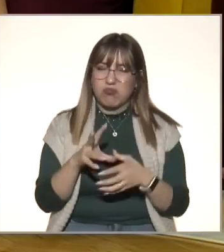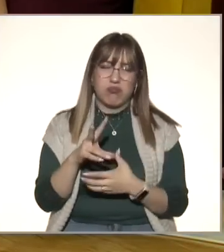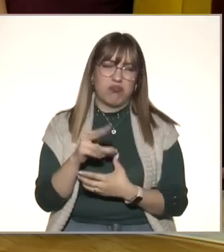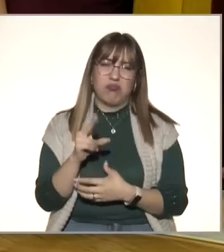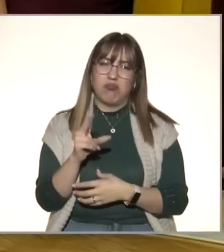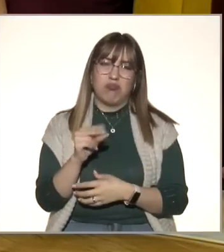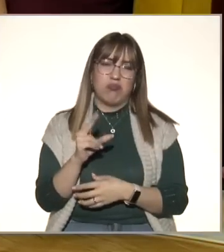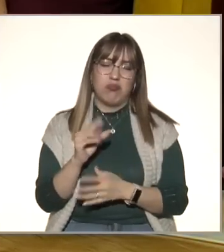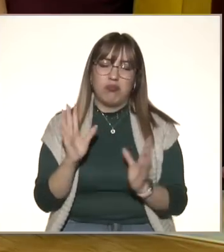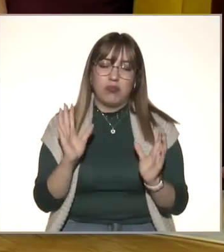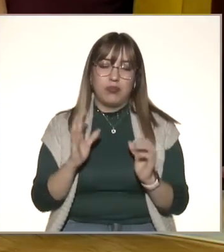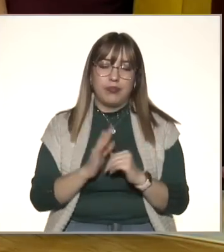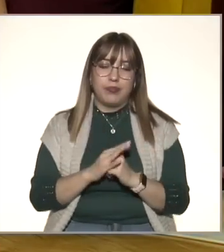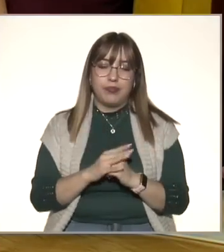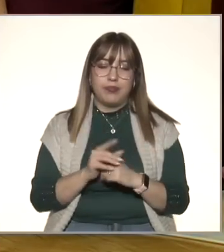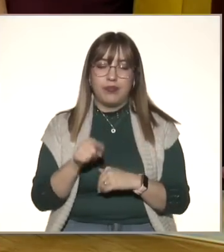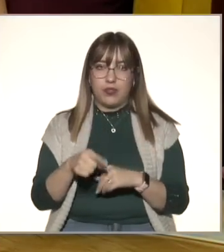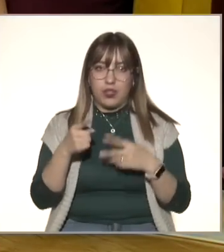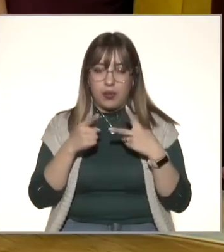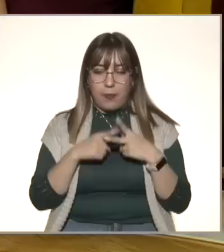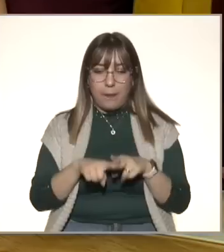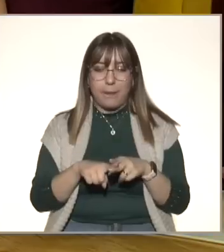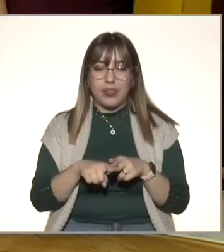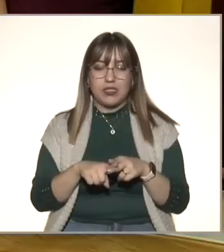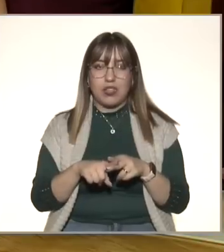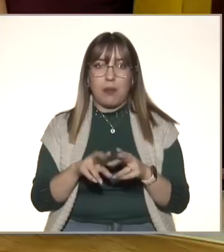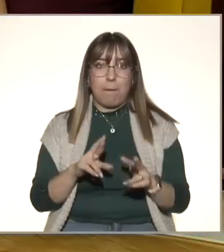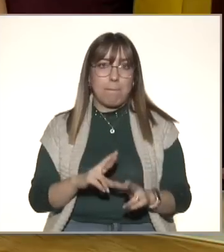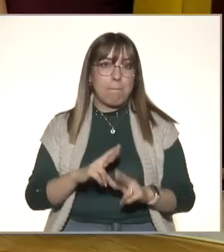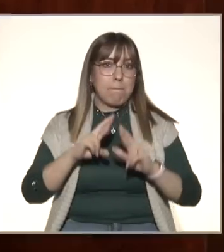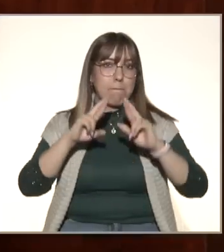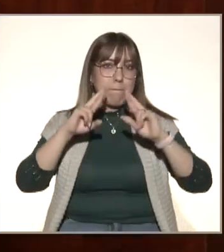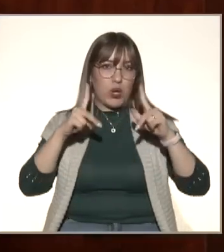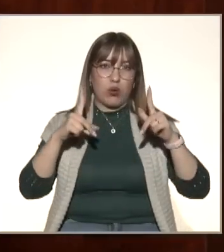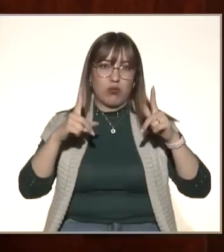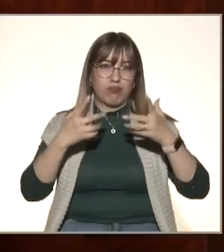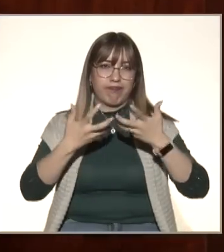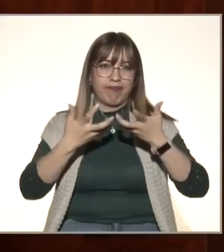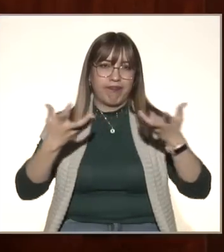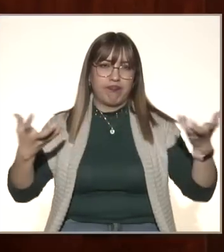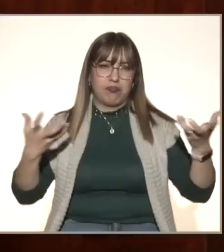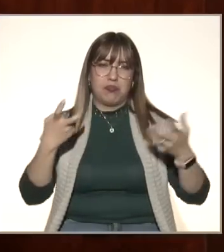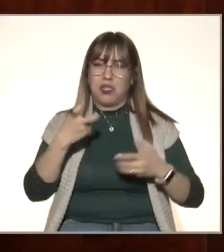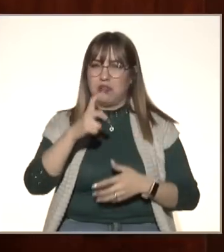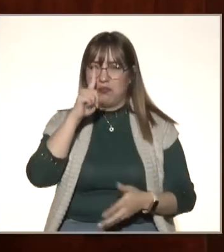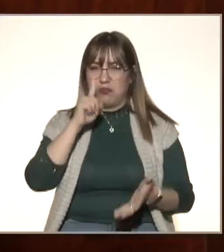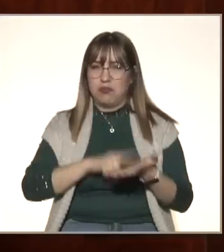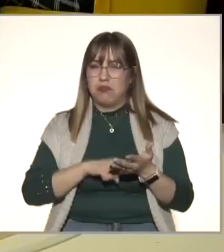Ahí se rompe un elemento de tensión. Y yo creo que hay que respetarlo.